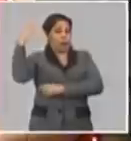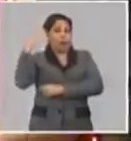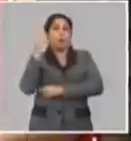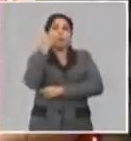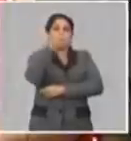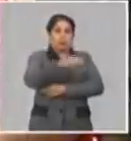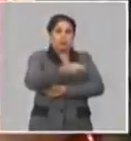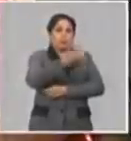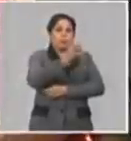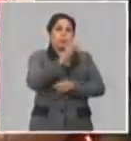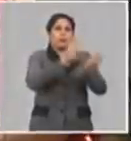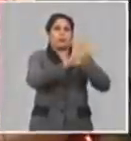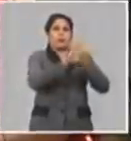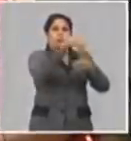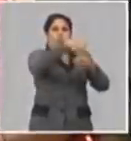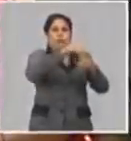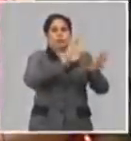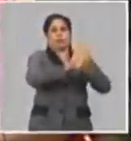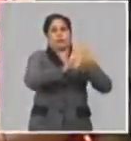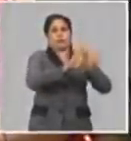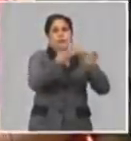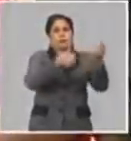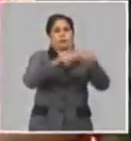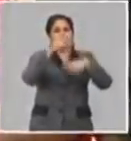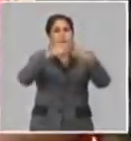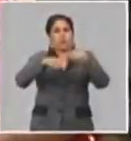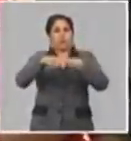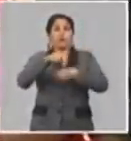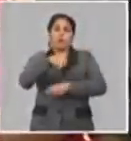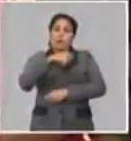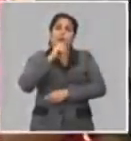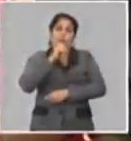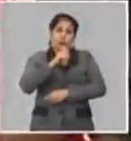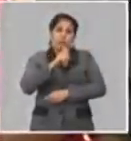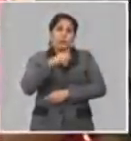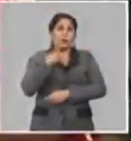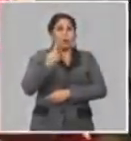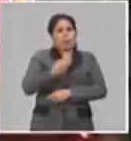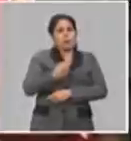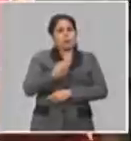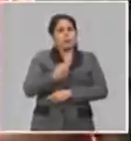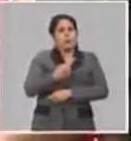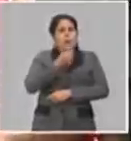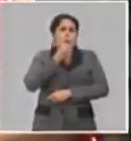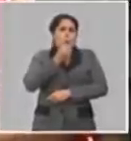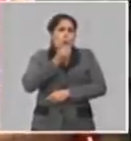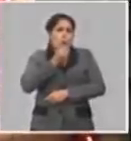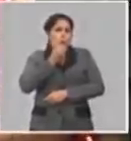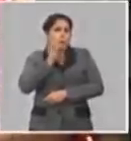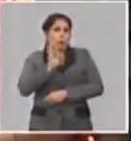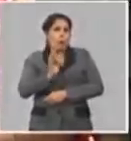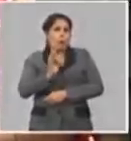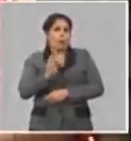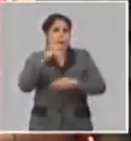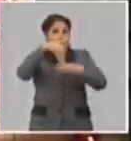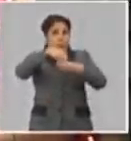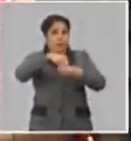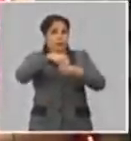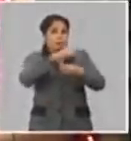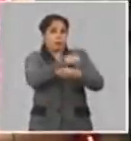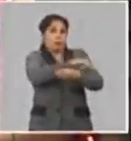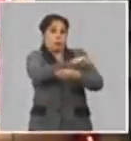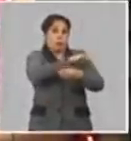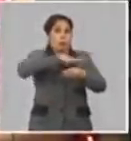esenciales, los básicos. Y en medio de todas estas actividades que nos correspondía por formar parte de nuestro